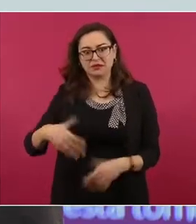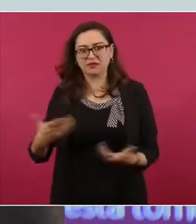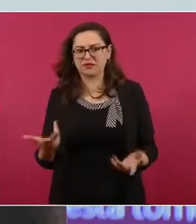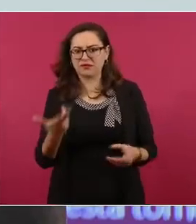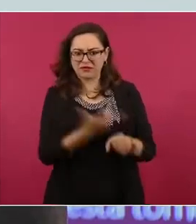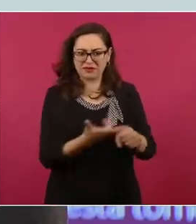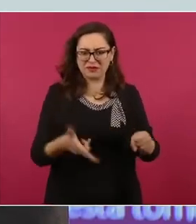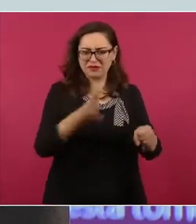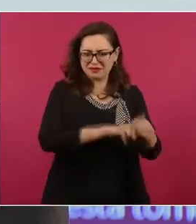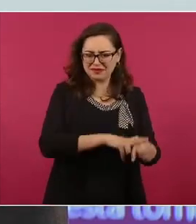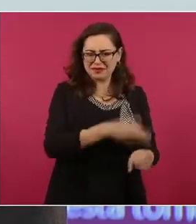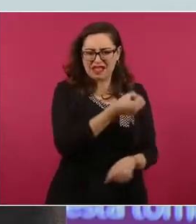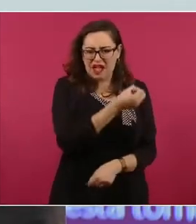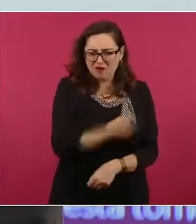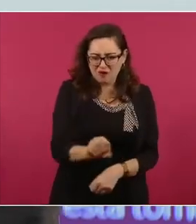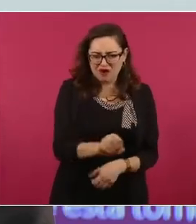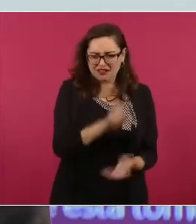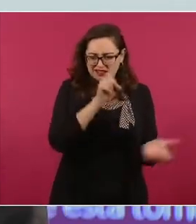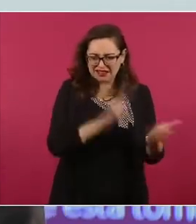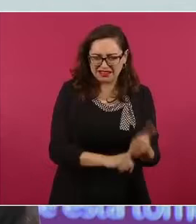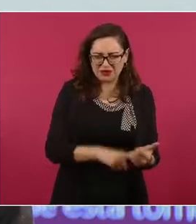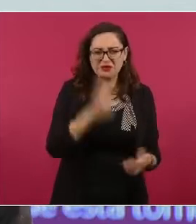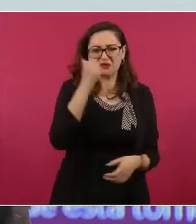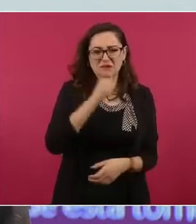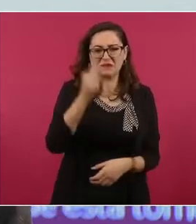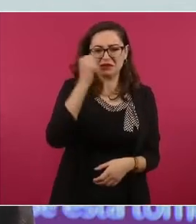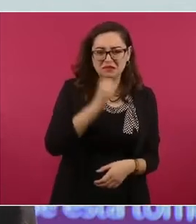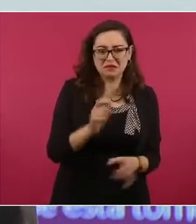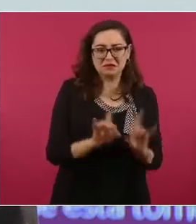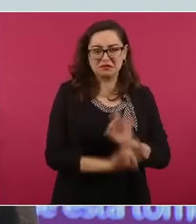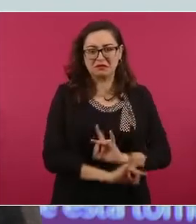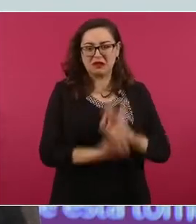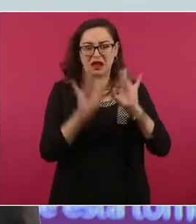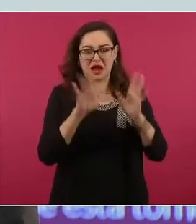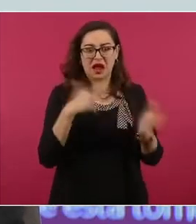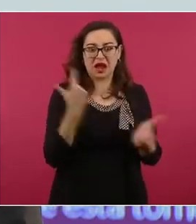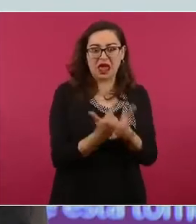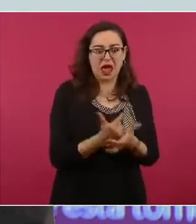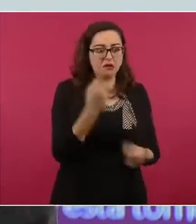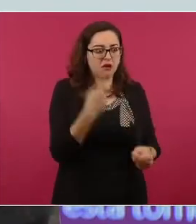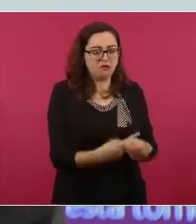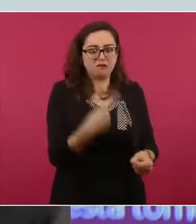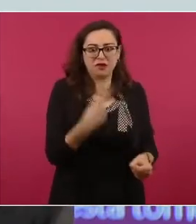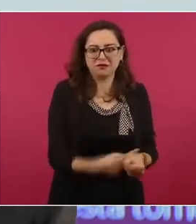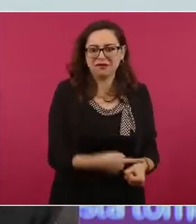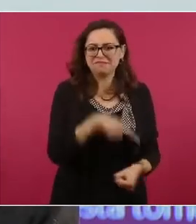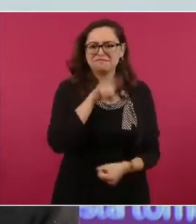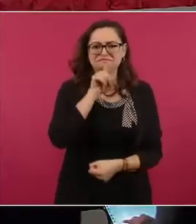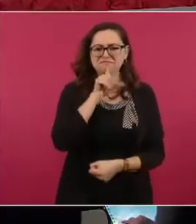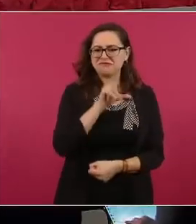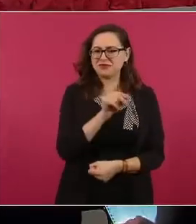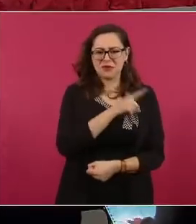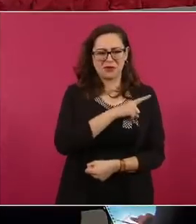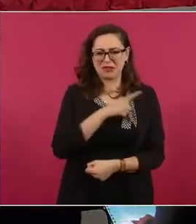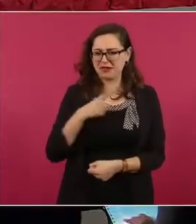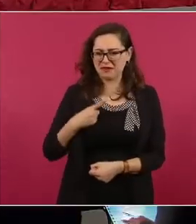el marco de convertirlo en una situación de enfermedad anticipadamente. Pero desde luego se tienen que garantizar